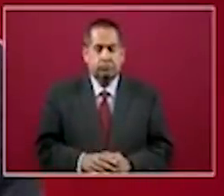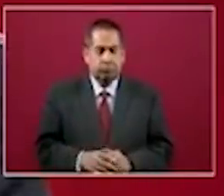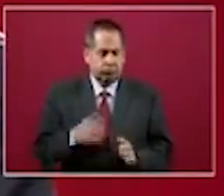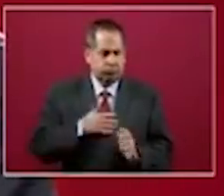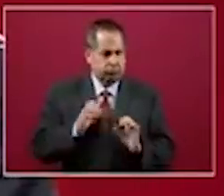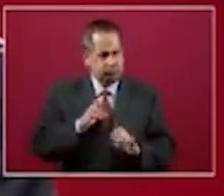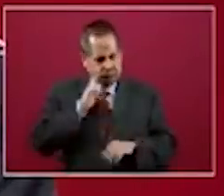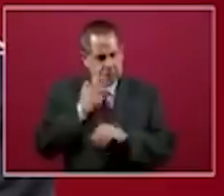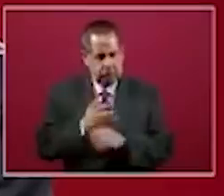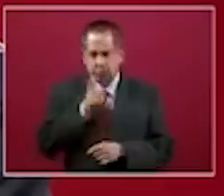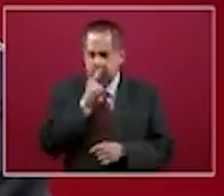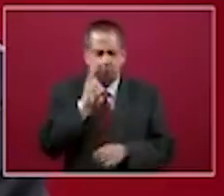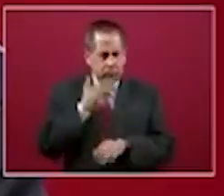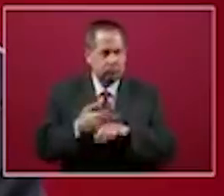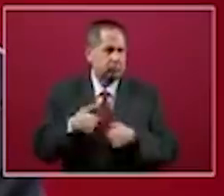responsablemente.